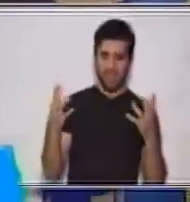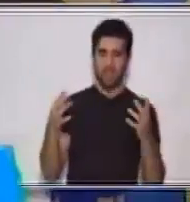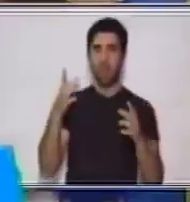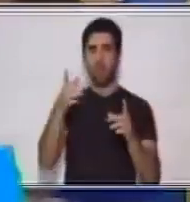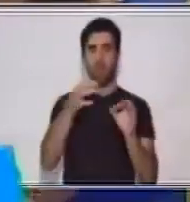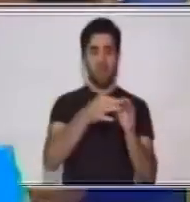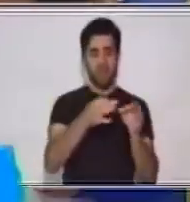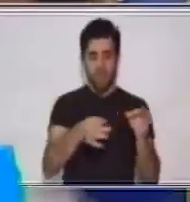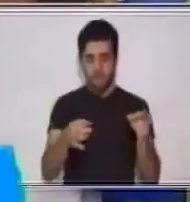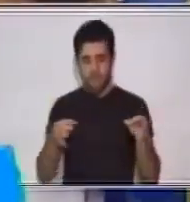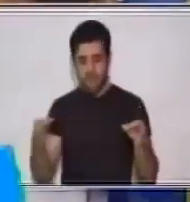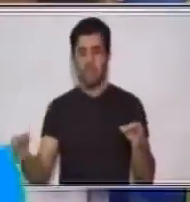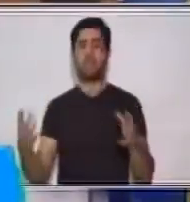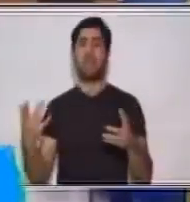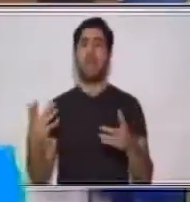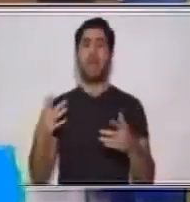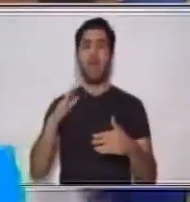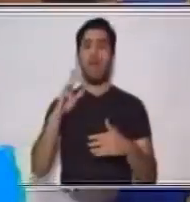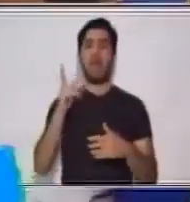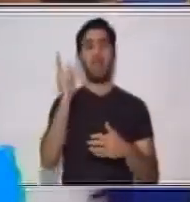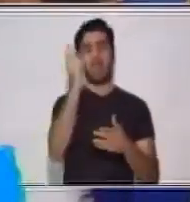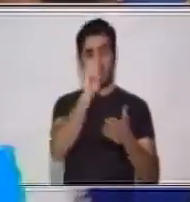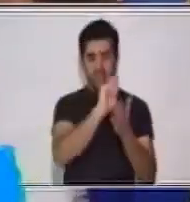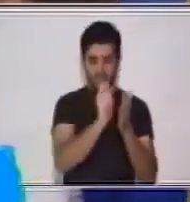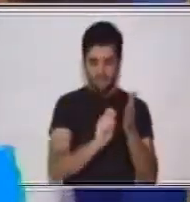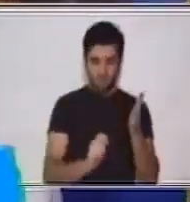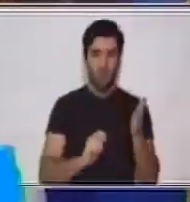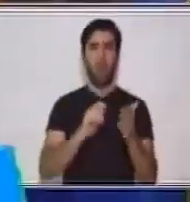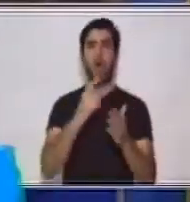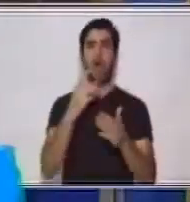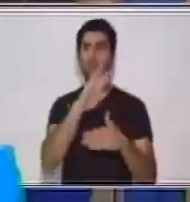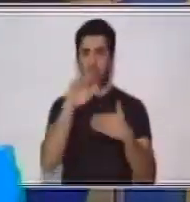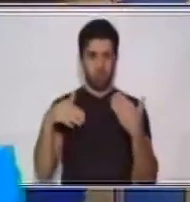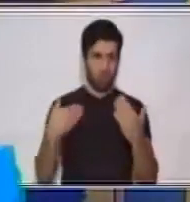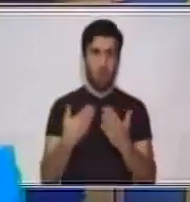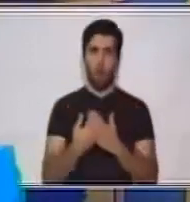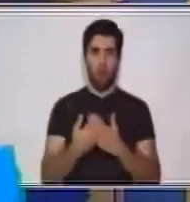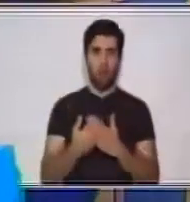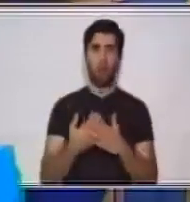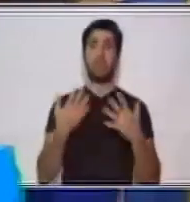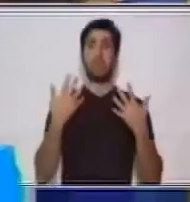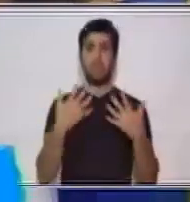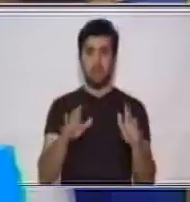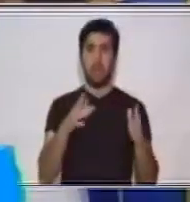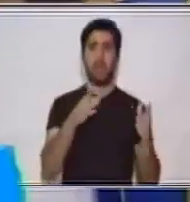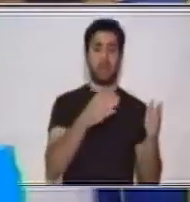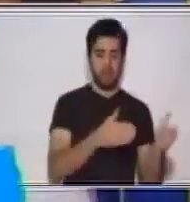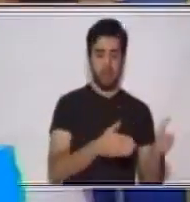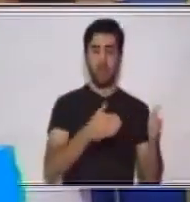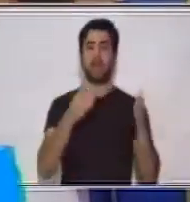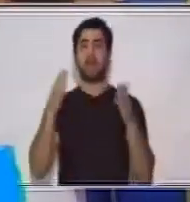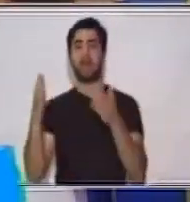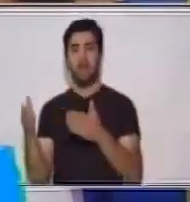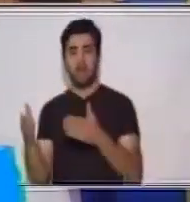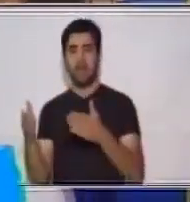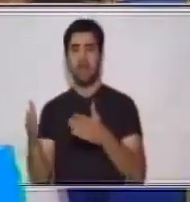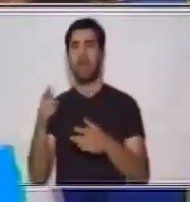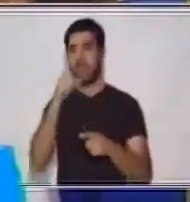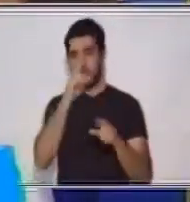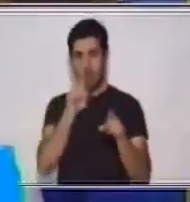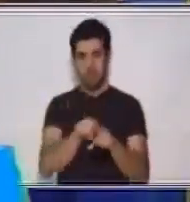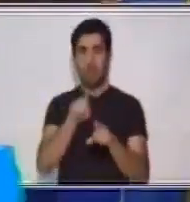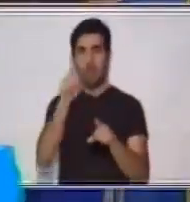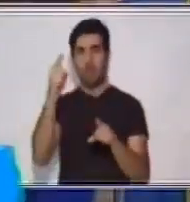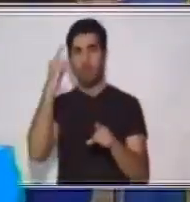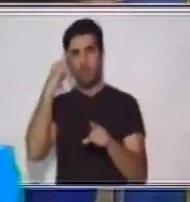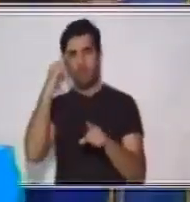palos, palitos, dibujar, pero ahí en la mayoría de veces tenemos que usar nuestra